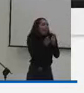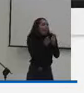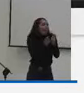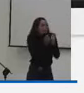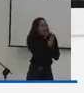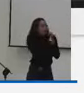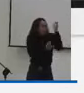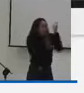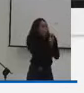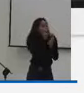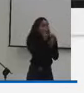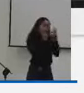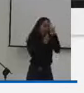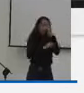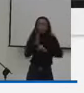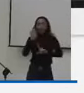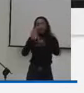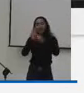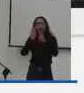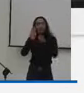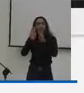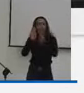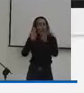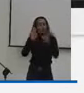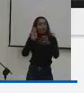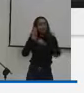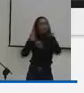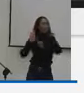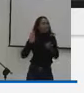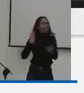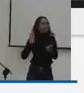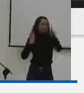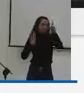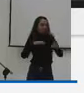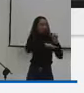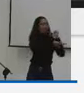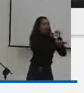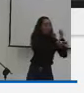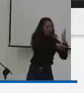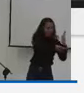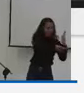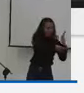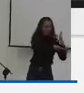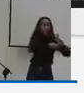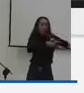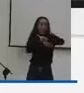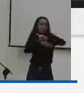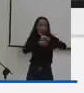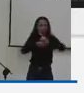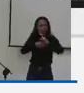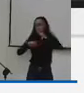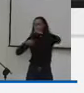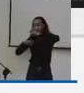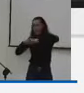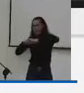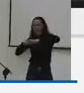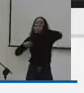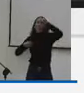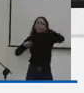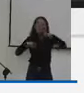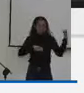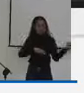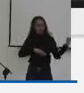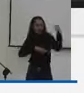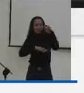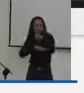13 de la ley 40 del 93 es importante que todos los organismos cuenten con un órgano